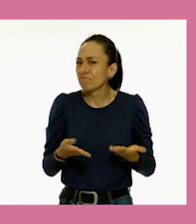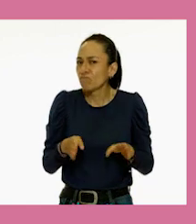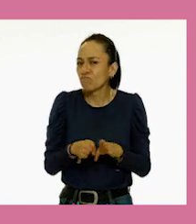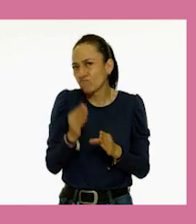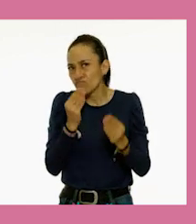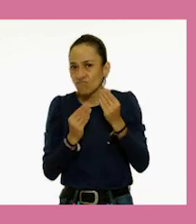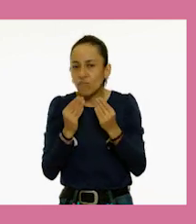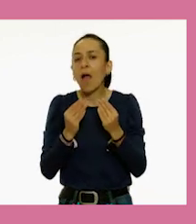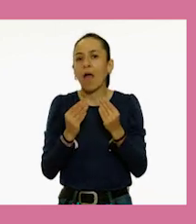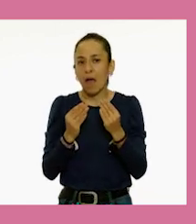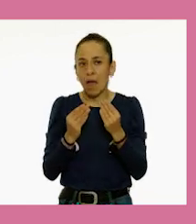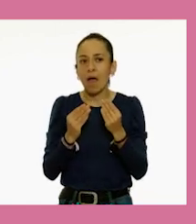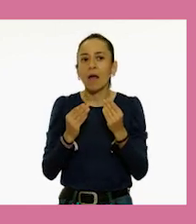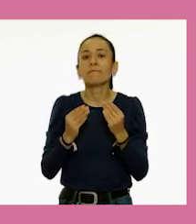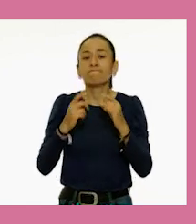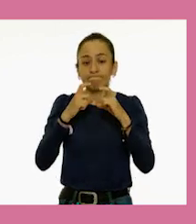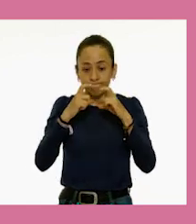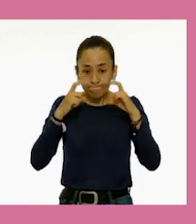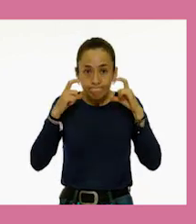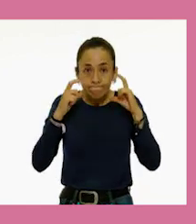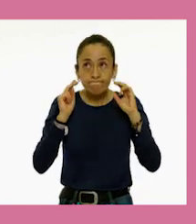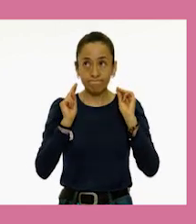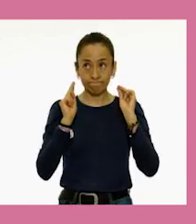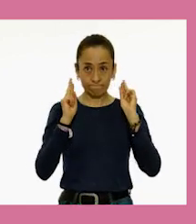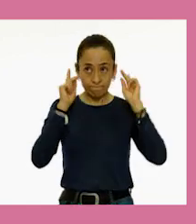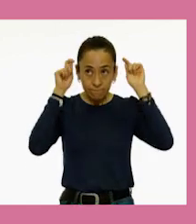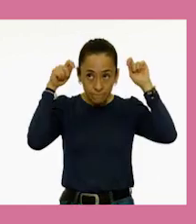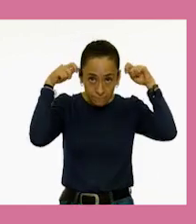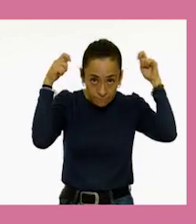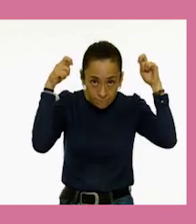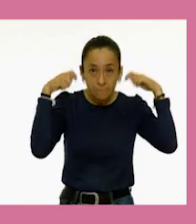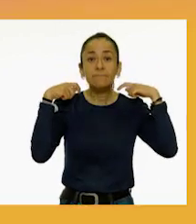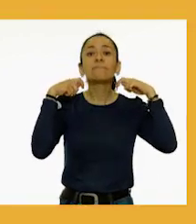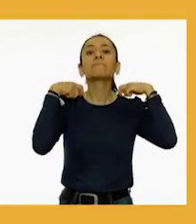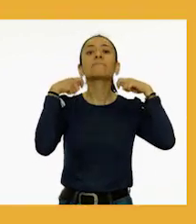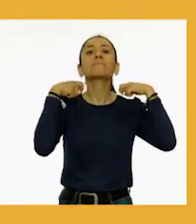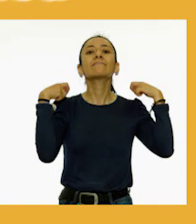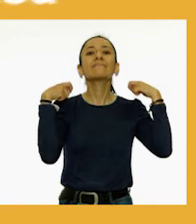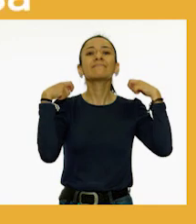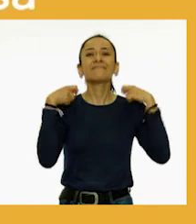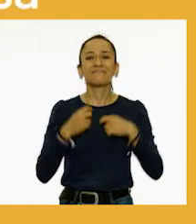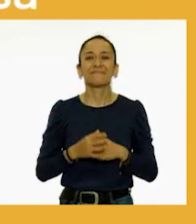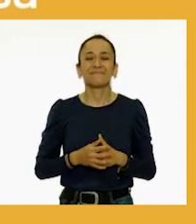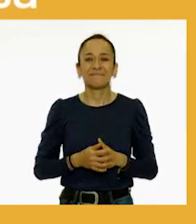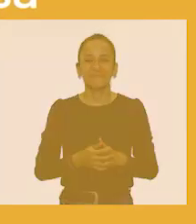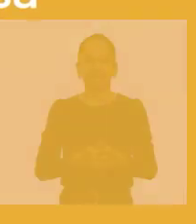colocártelo, deberás amarrar las cuerdas sobre tu cabeza y alrededor de tu cuello